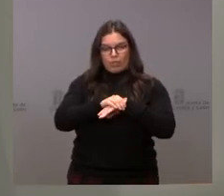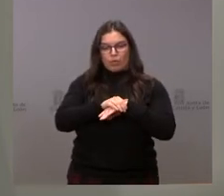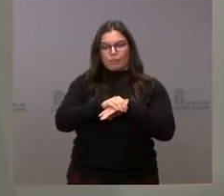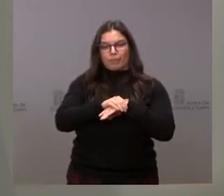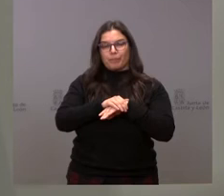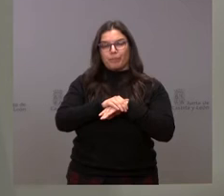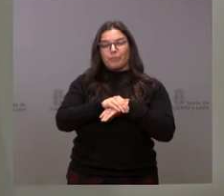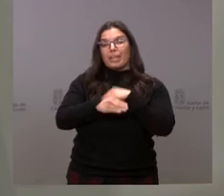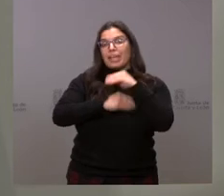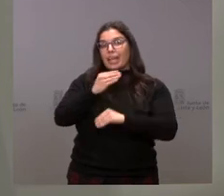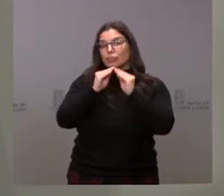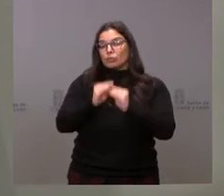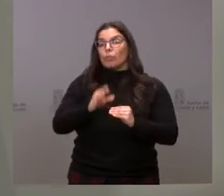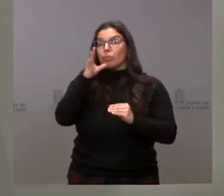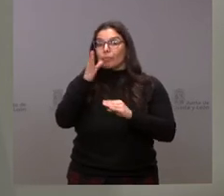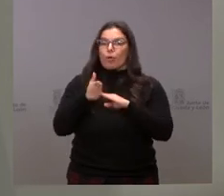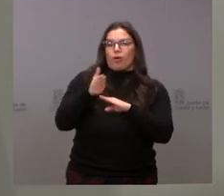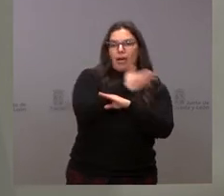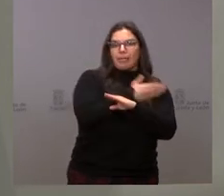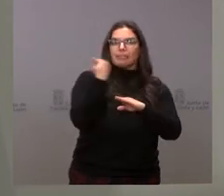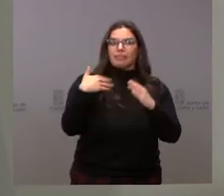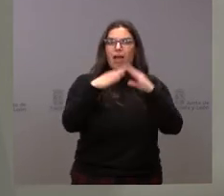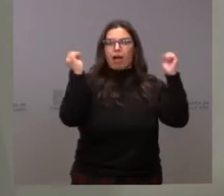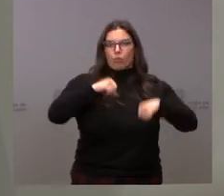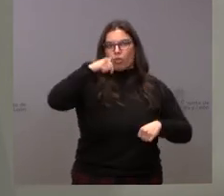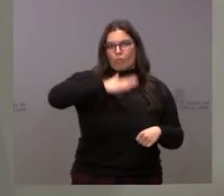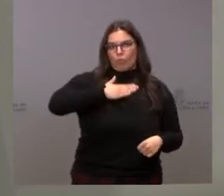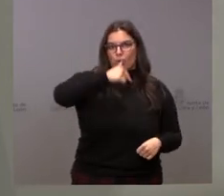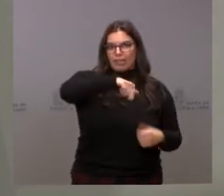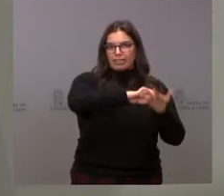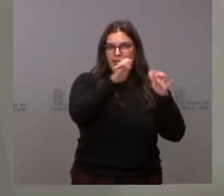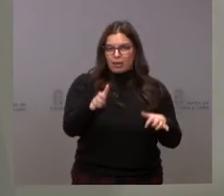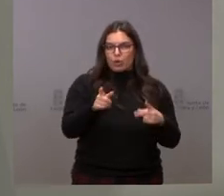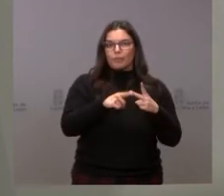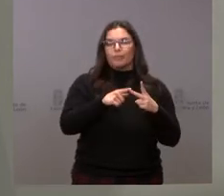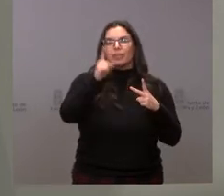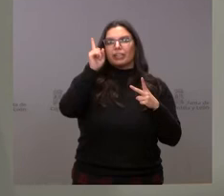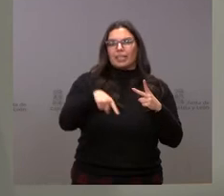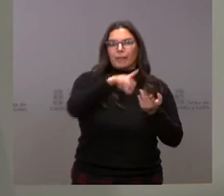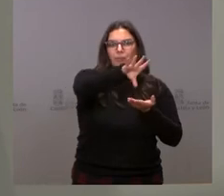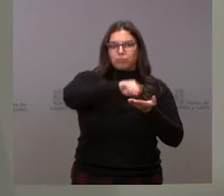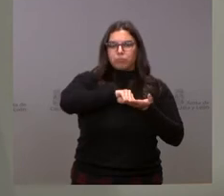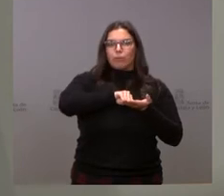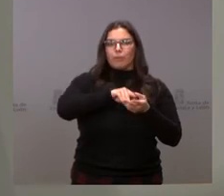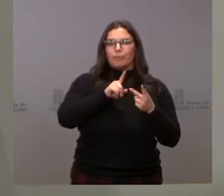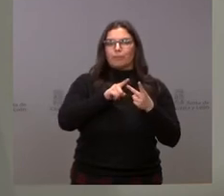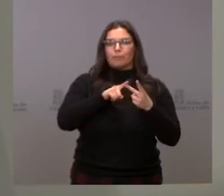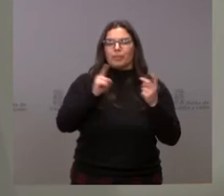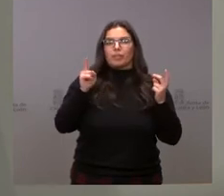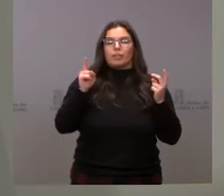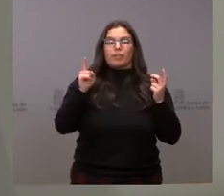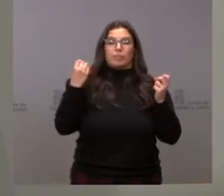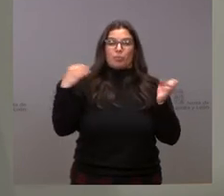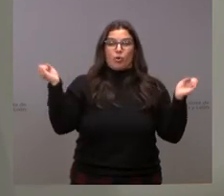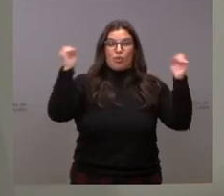también de los acuerdos que ya teníamos en el ámbito de castilla y león sobre la base de la conferencia que